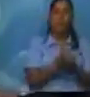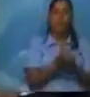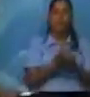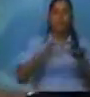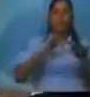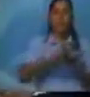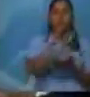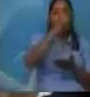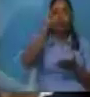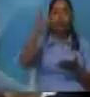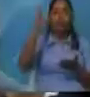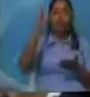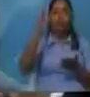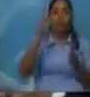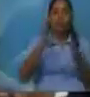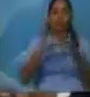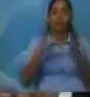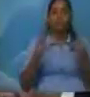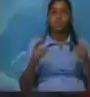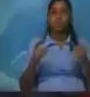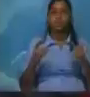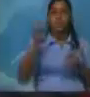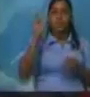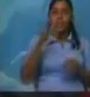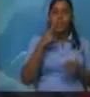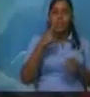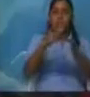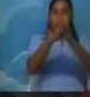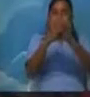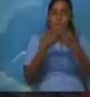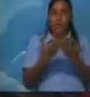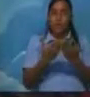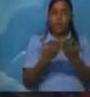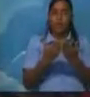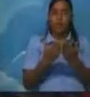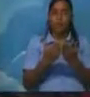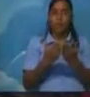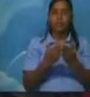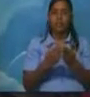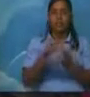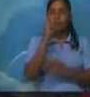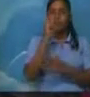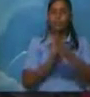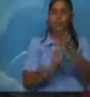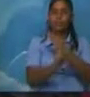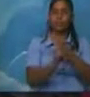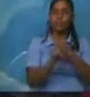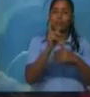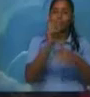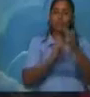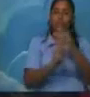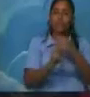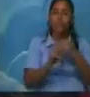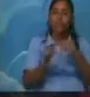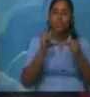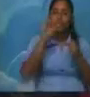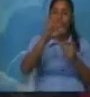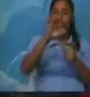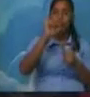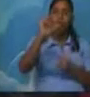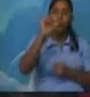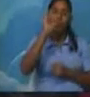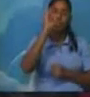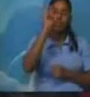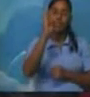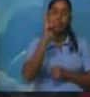dior adelante pastor Roberto dice el los versículos 5 y 6